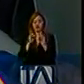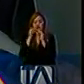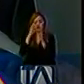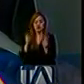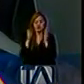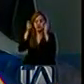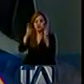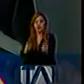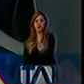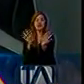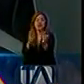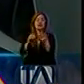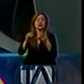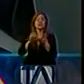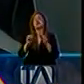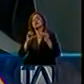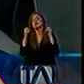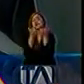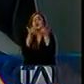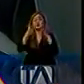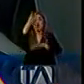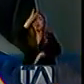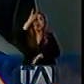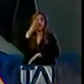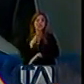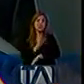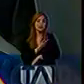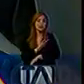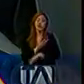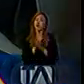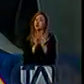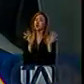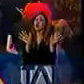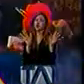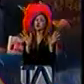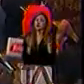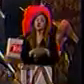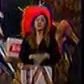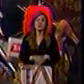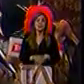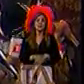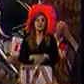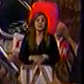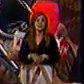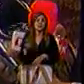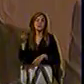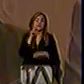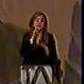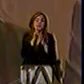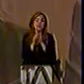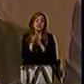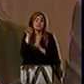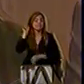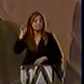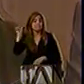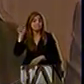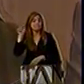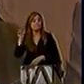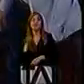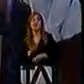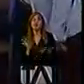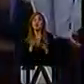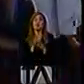la Asamblea Nacional, y quien toma una decisión es el Pleno de la Asamblea Nacional. Bernal denunció a Espín por incompatibilidad